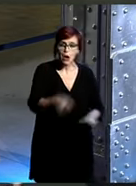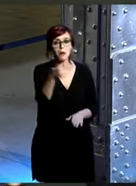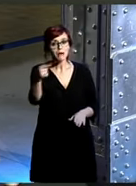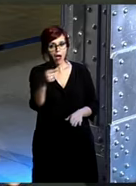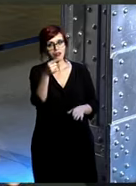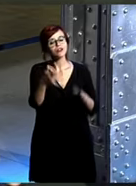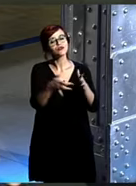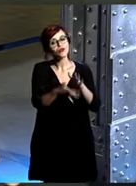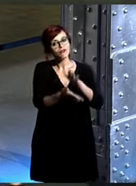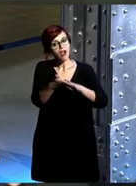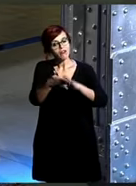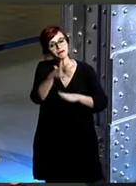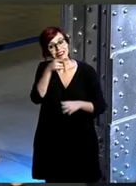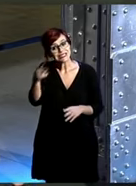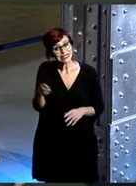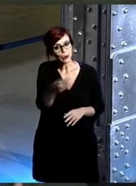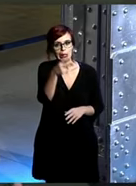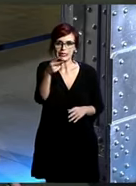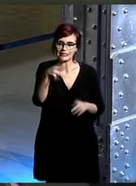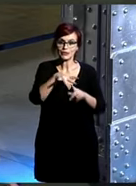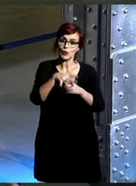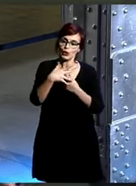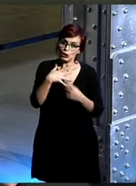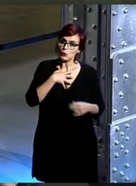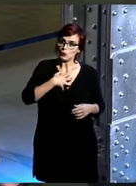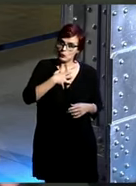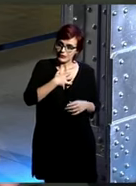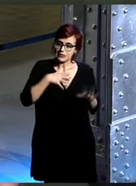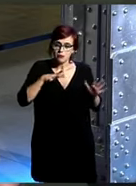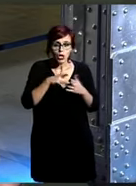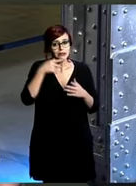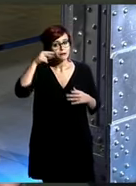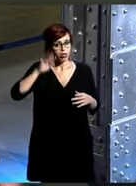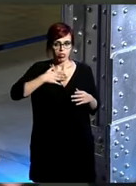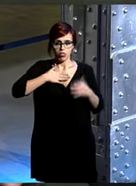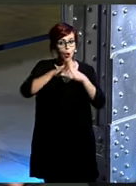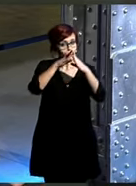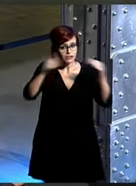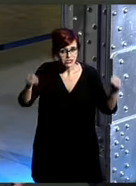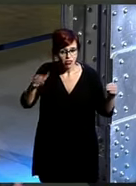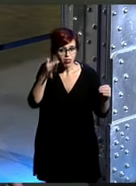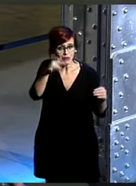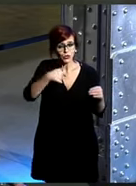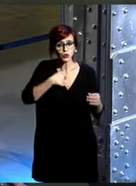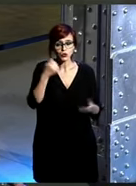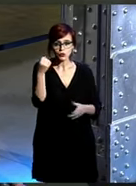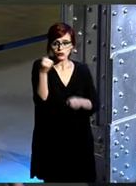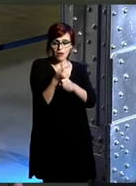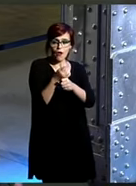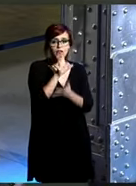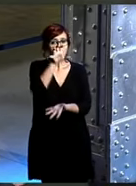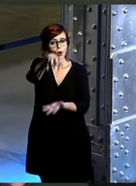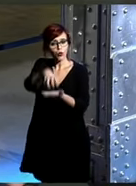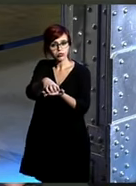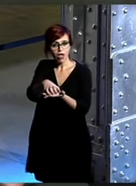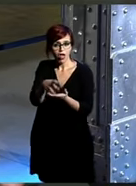primaria. Según vamos subiendo a secundaria la cosa se va complicando, y desde luego mi experiencia en la universidad, y encima que yo trabajo en la Facultad de Bellas Artes y